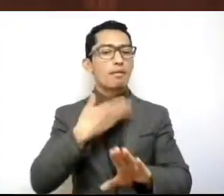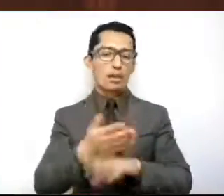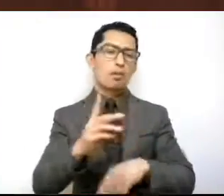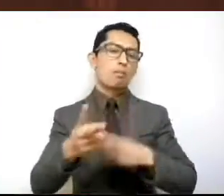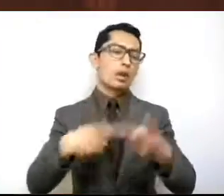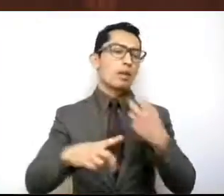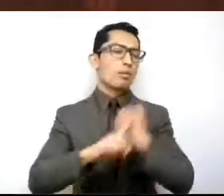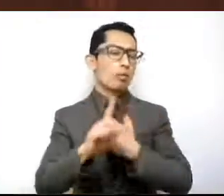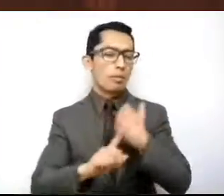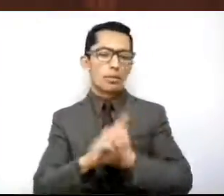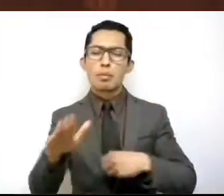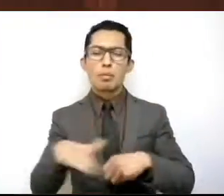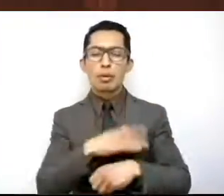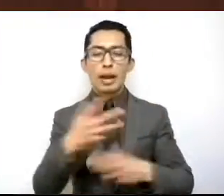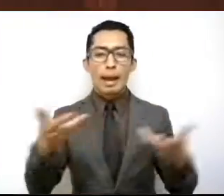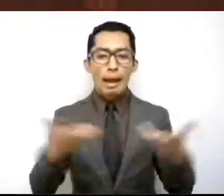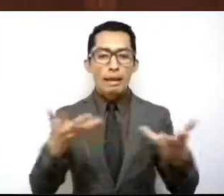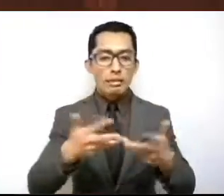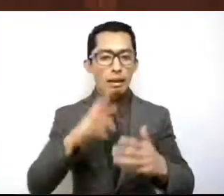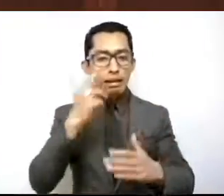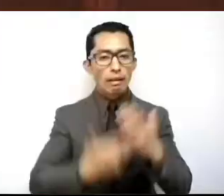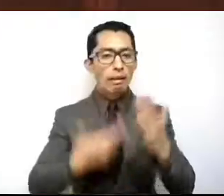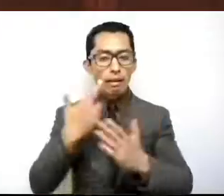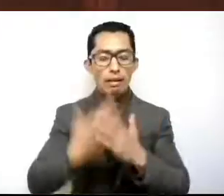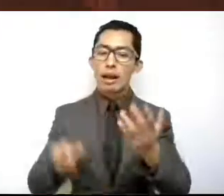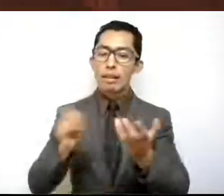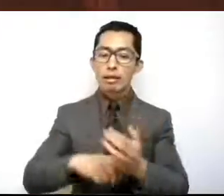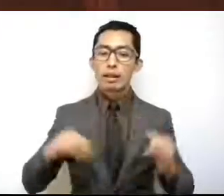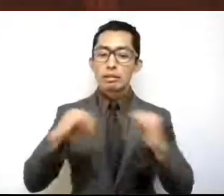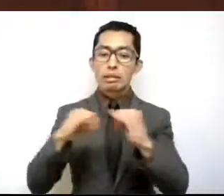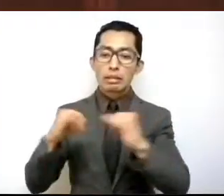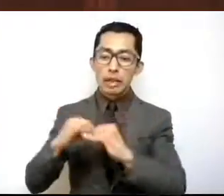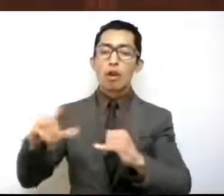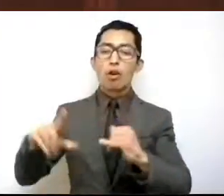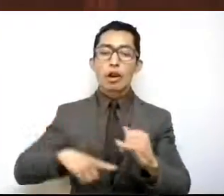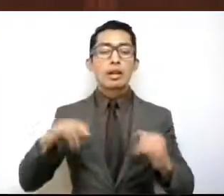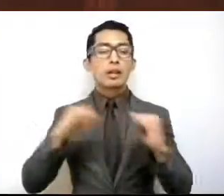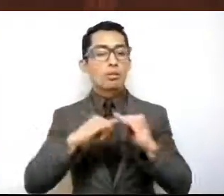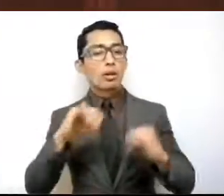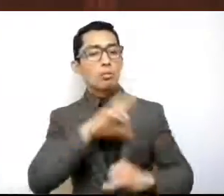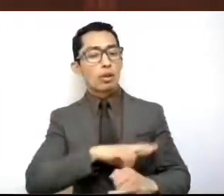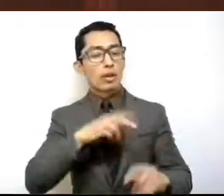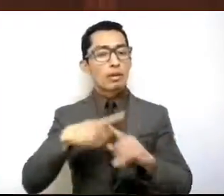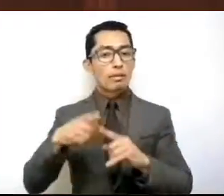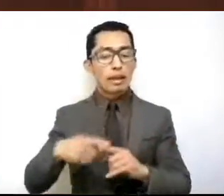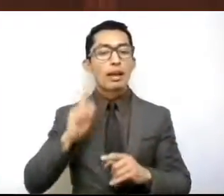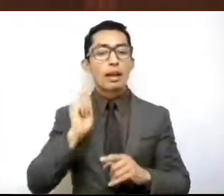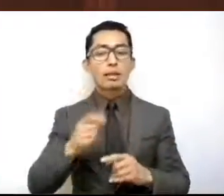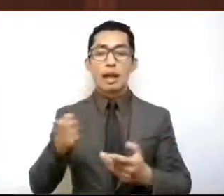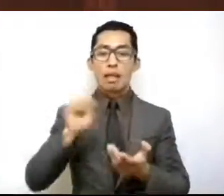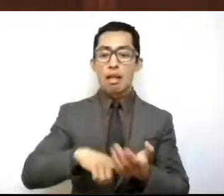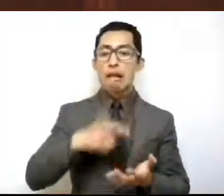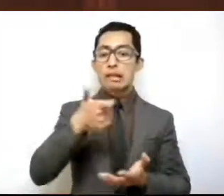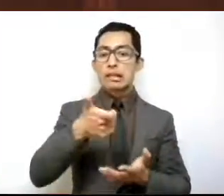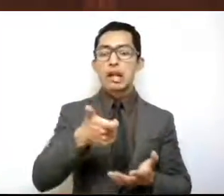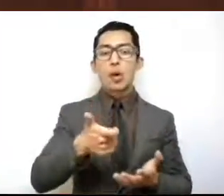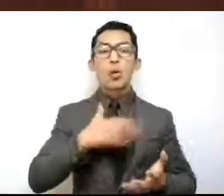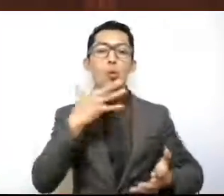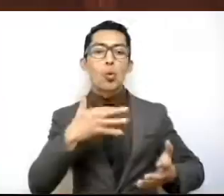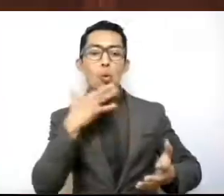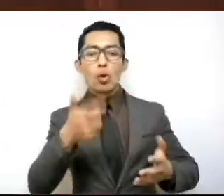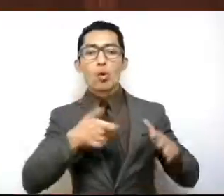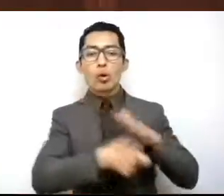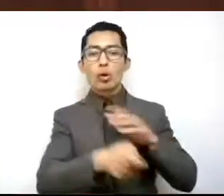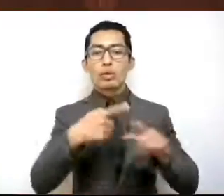debido a que las malas prácticas en las instituciones públicas y privadas generan el desvío de recursos destinados al